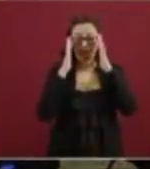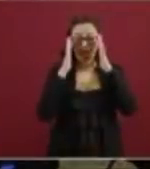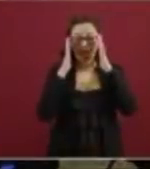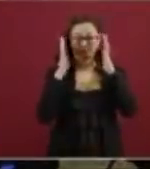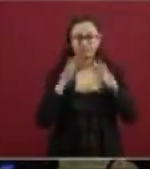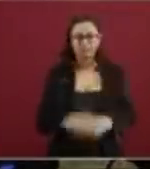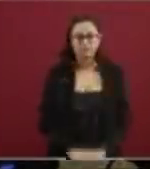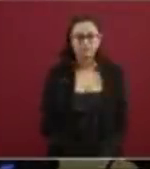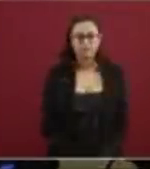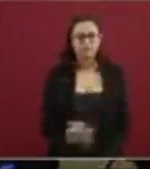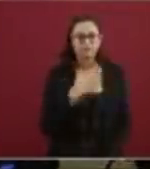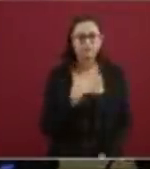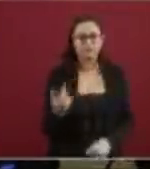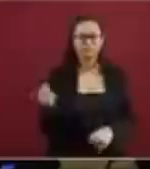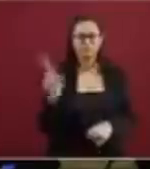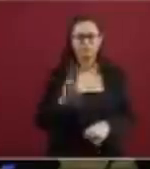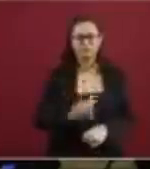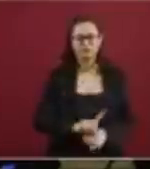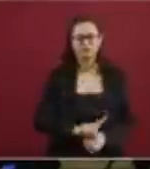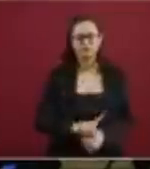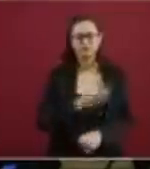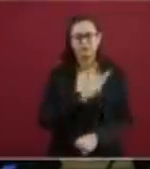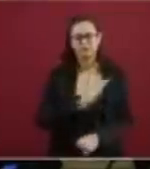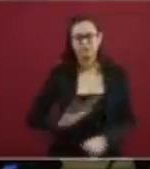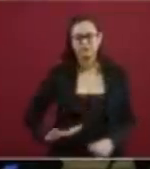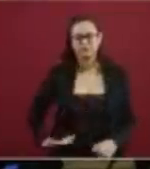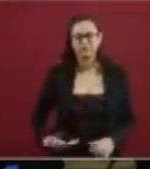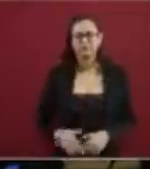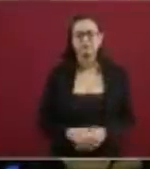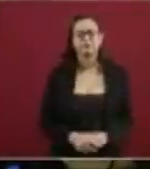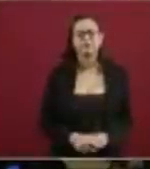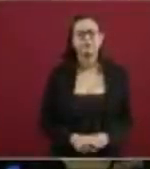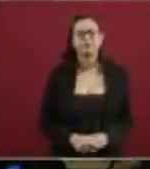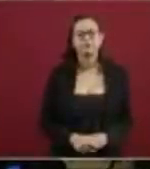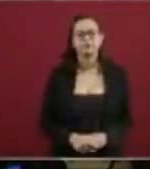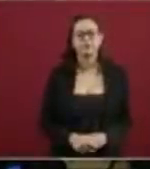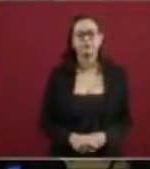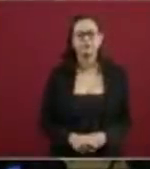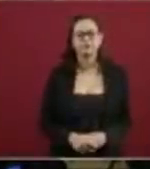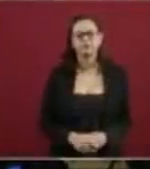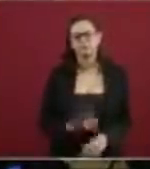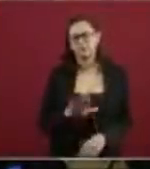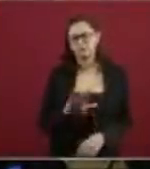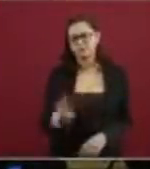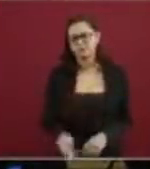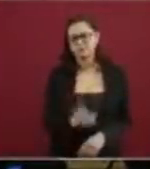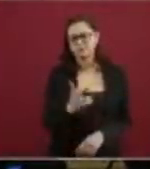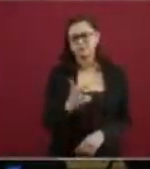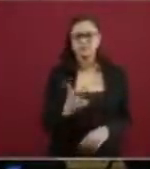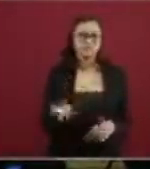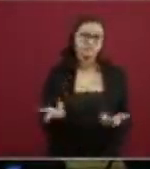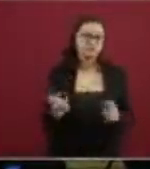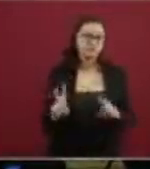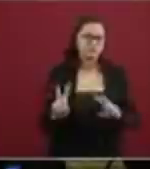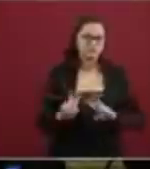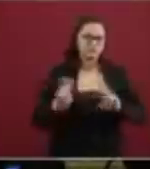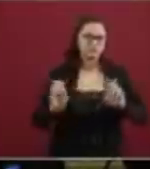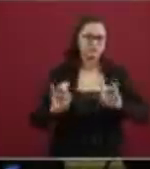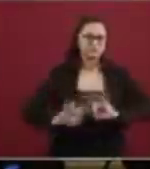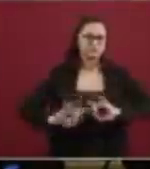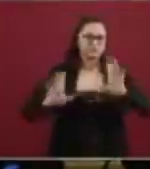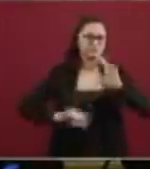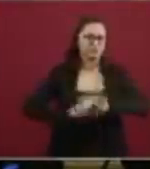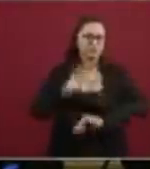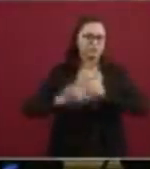Buenos días, señor presidente. Urbano Barrera, del diario Evasiones. Quiero preguntarle, el fin de semana se despertó un tema muy polémico, el de las